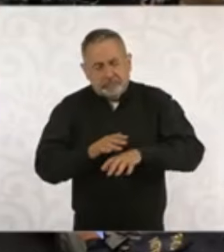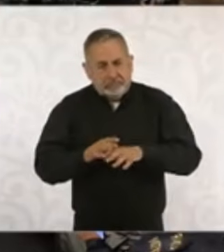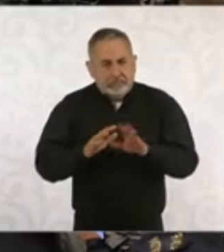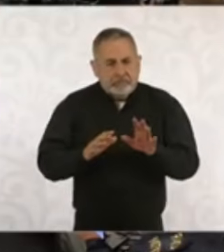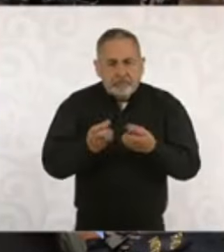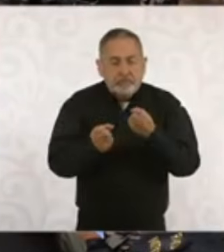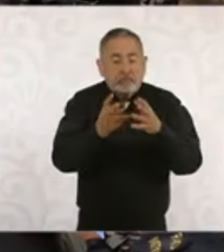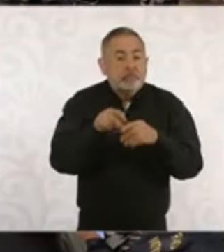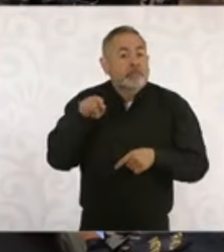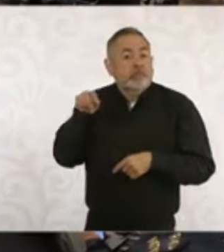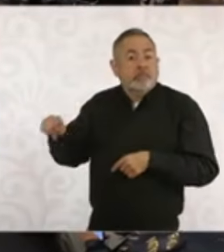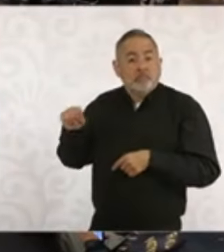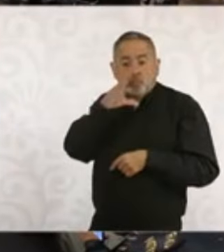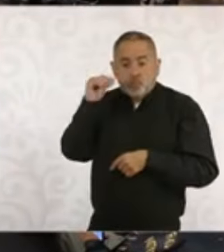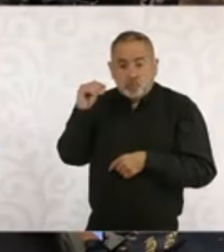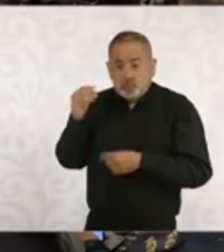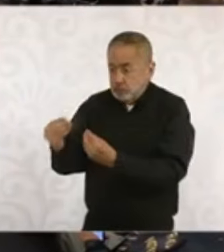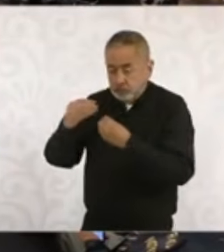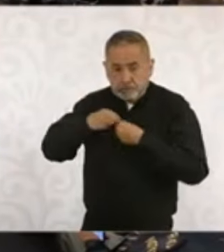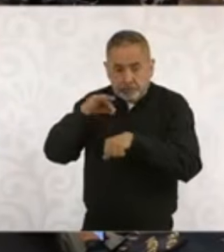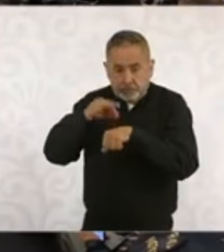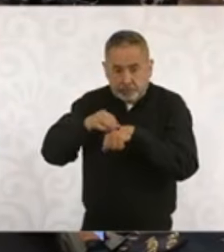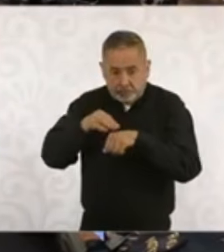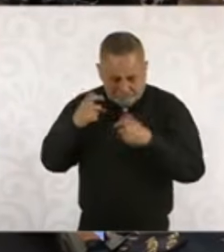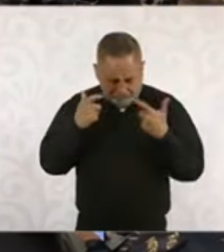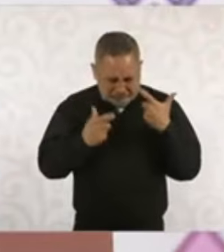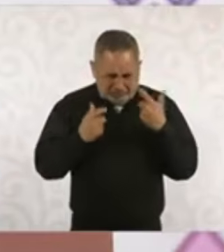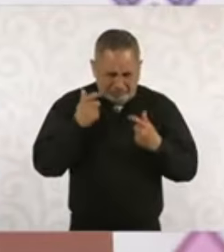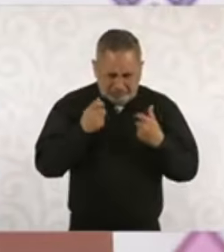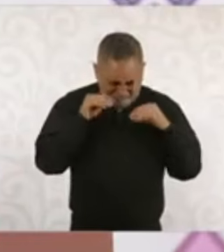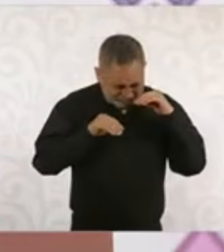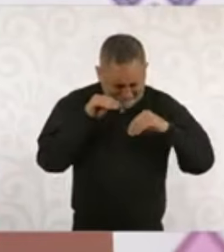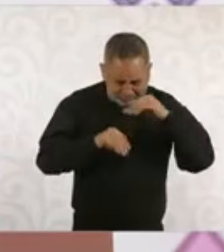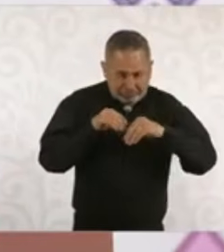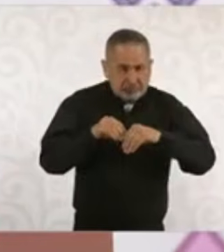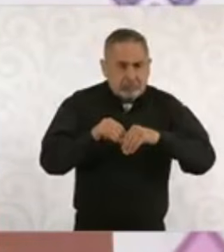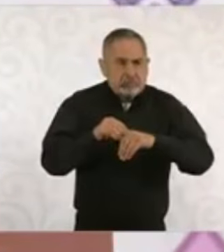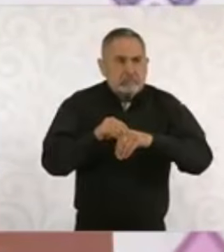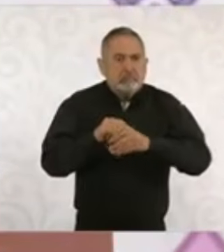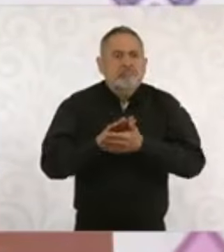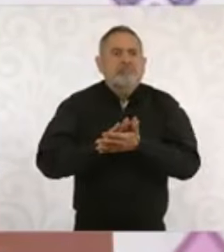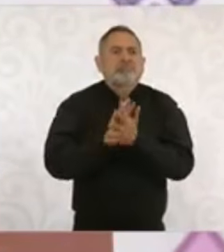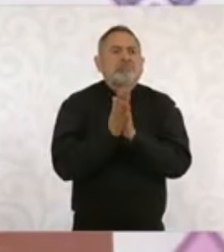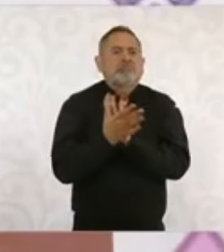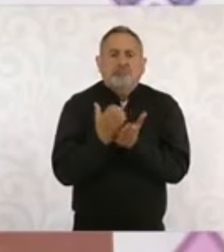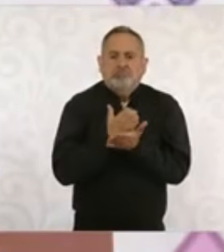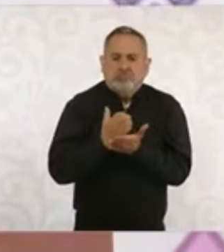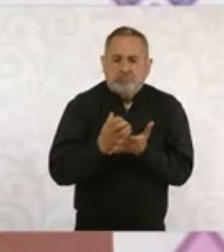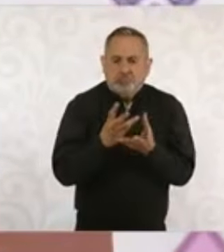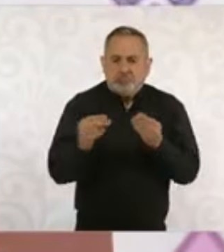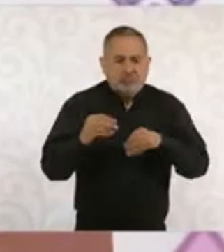a este procedimiento, este medicamento permite rescatar la extremidad. Ya lo